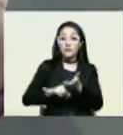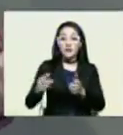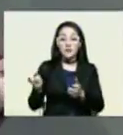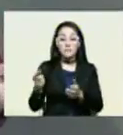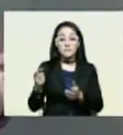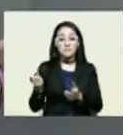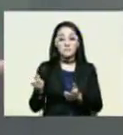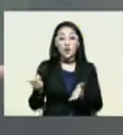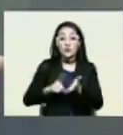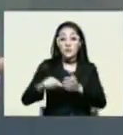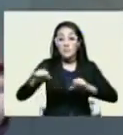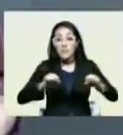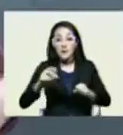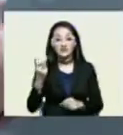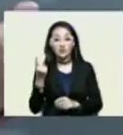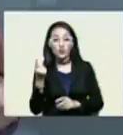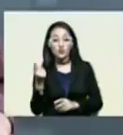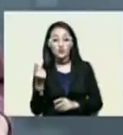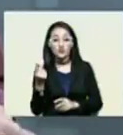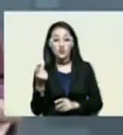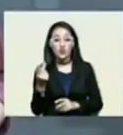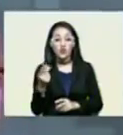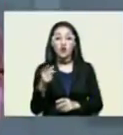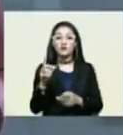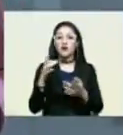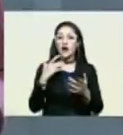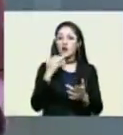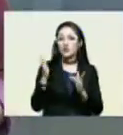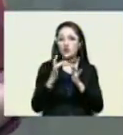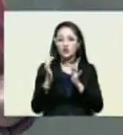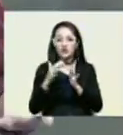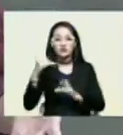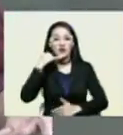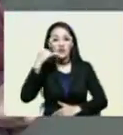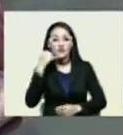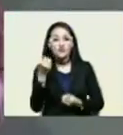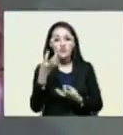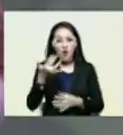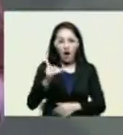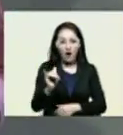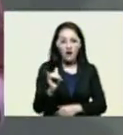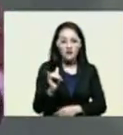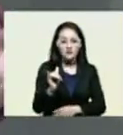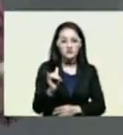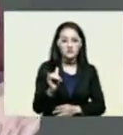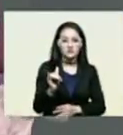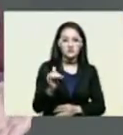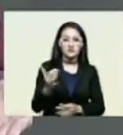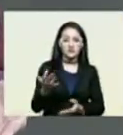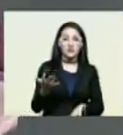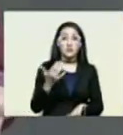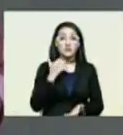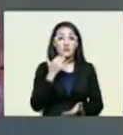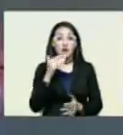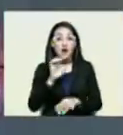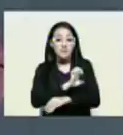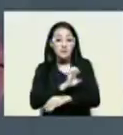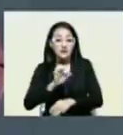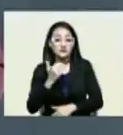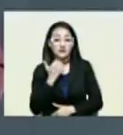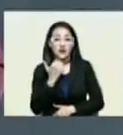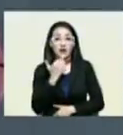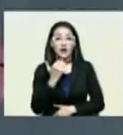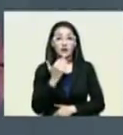Y de segundo, ¿algún número telefónico, un contacto para las personas si se requiere por alguna